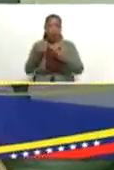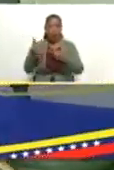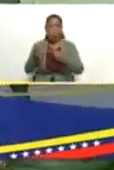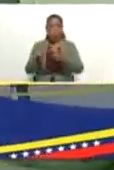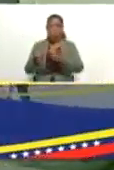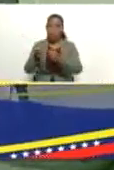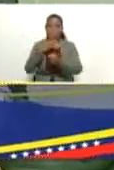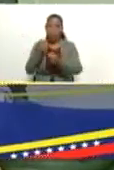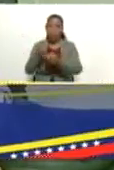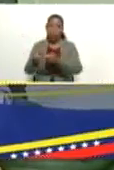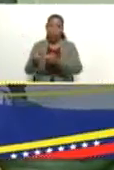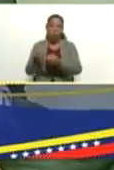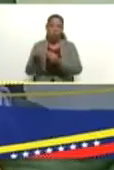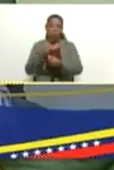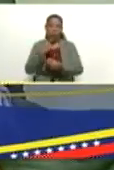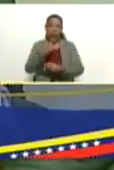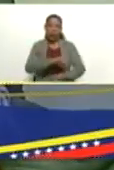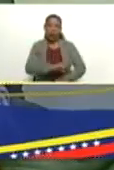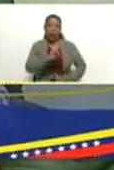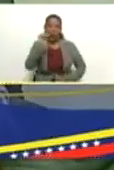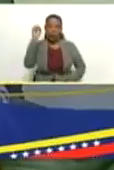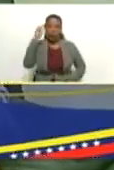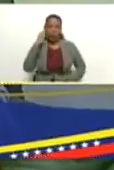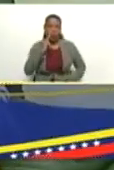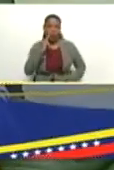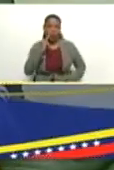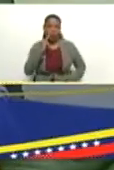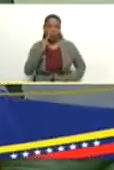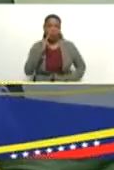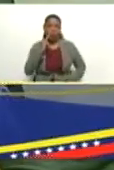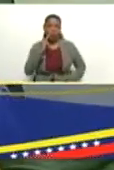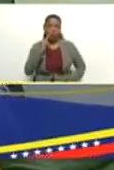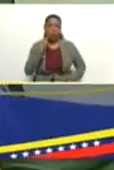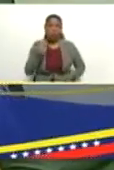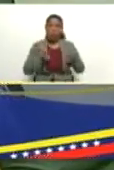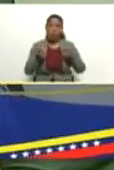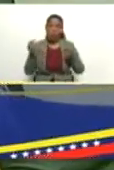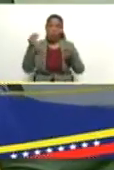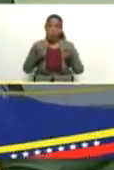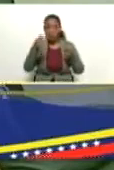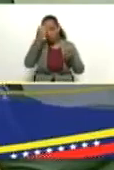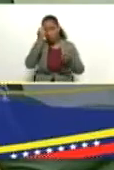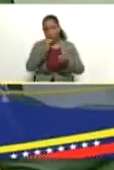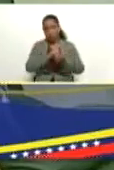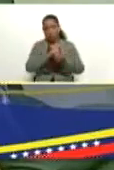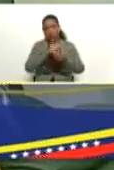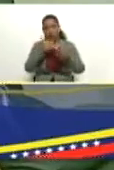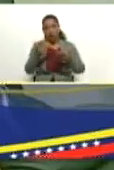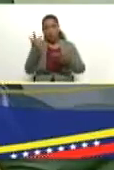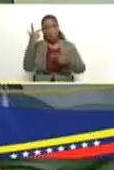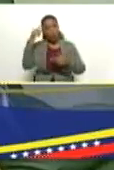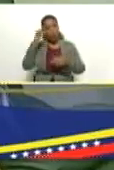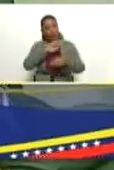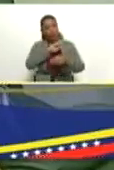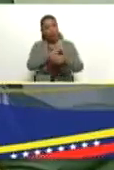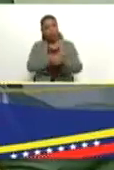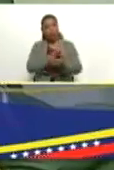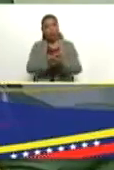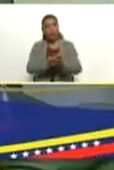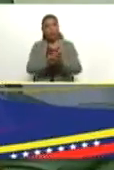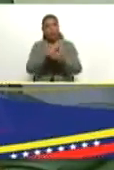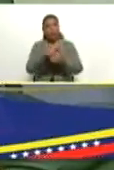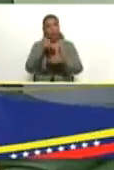dominarlo. Como dijo el libertador, se nos ha dominado más por la ignorancia que por la fuerza. Y después